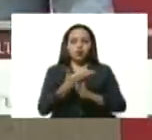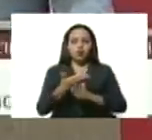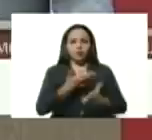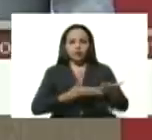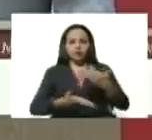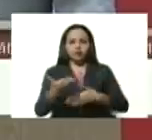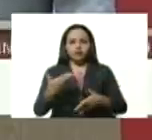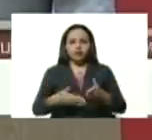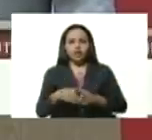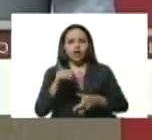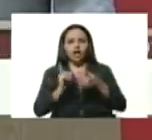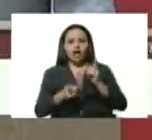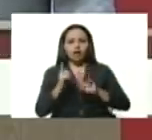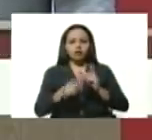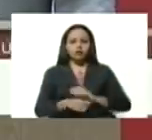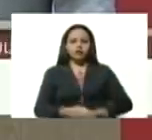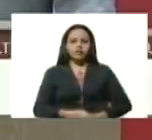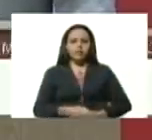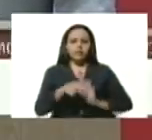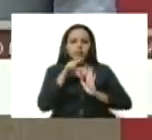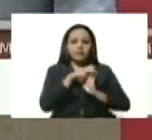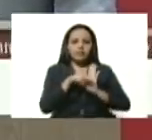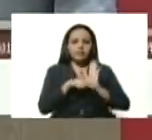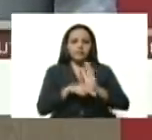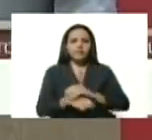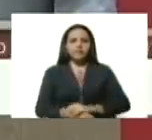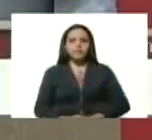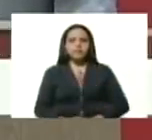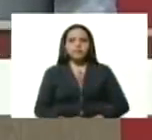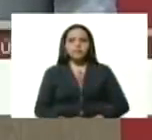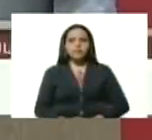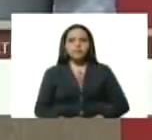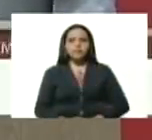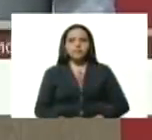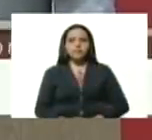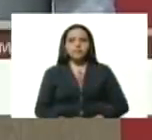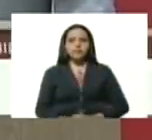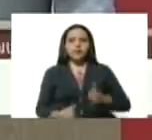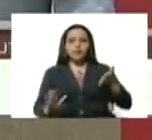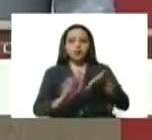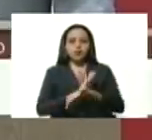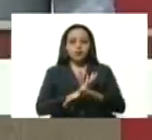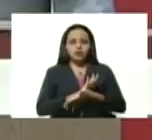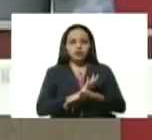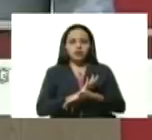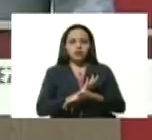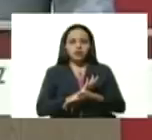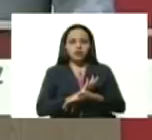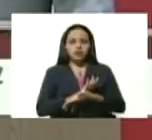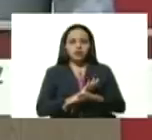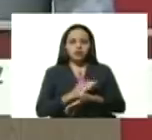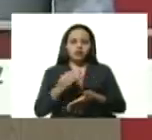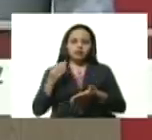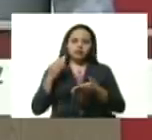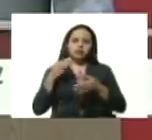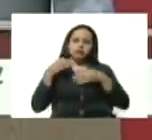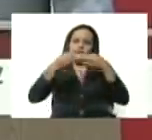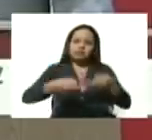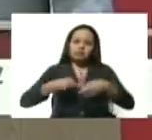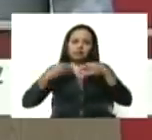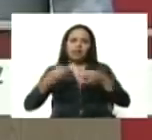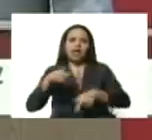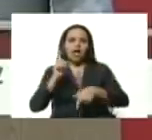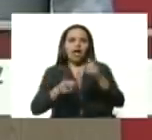brevemente algunos elementos sobre la acción conspirativa permanente de